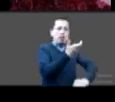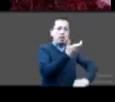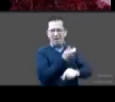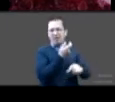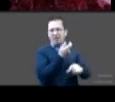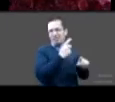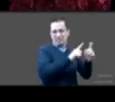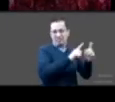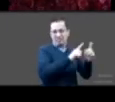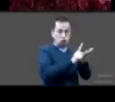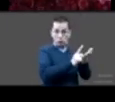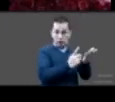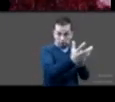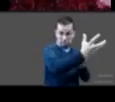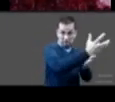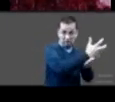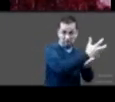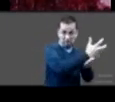Y pues